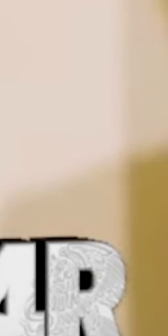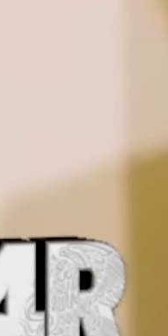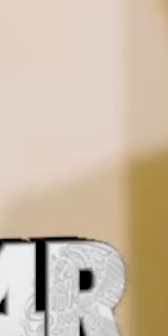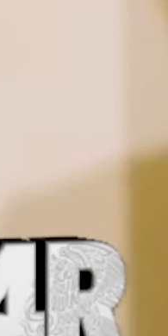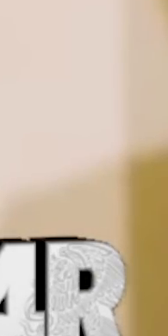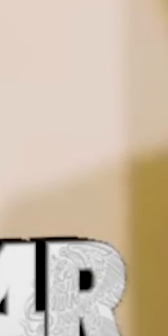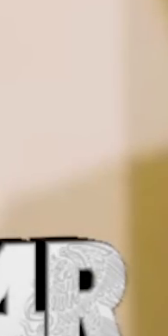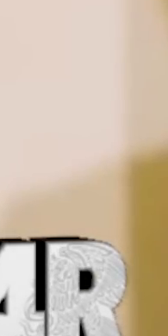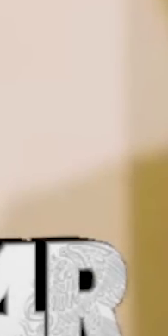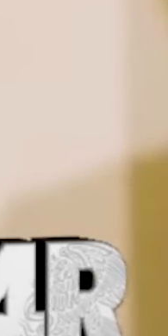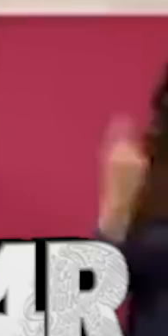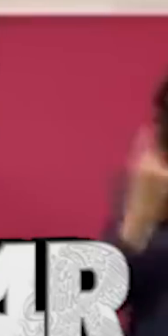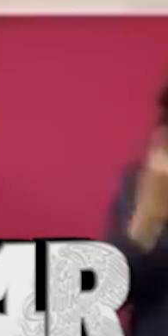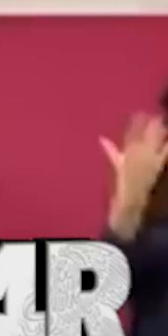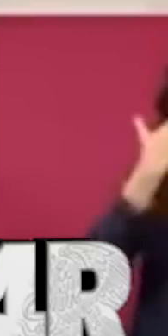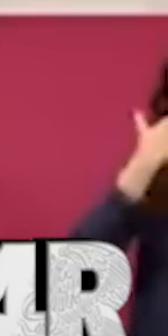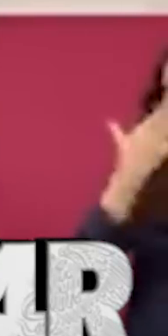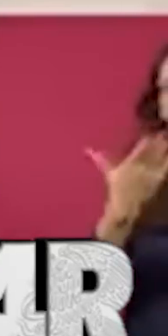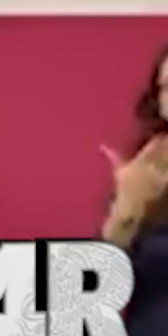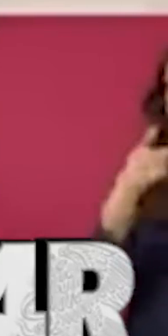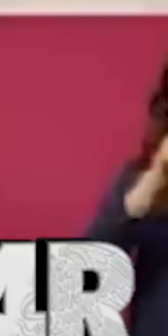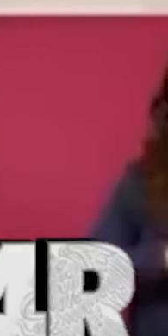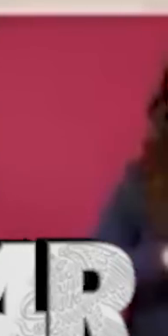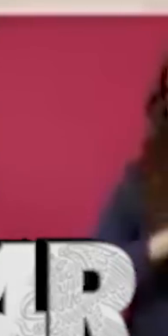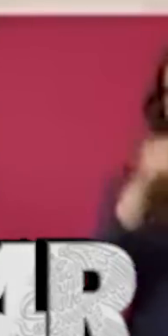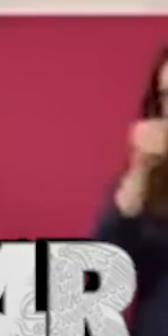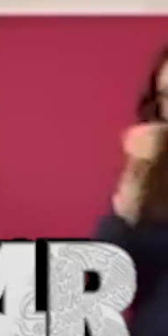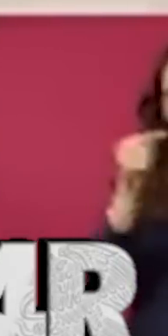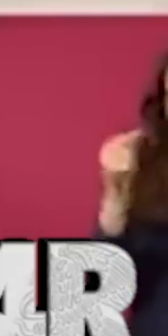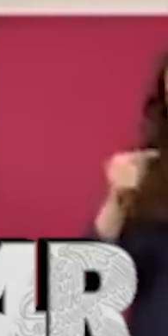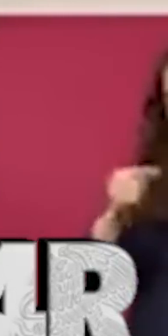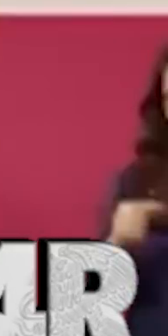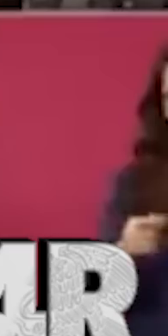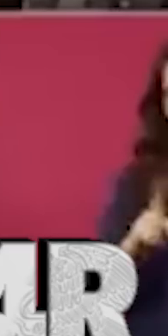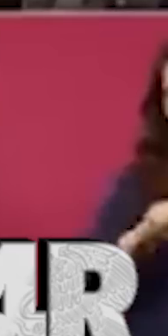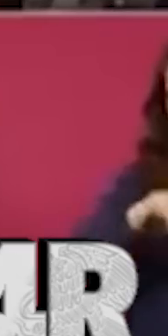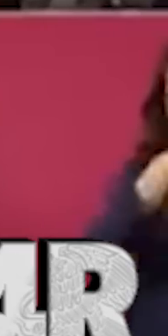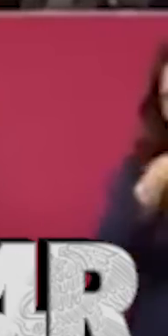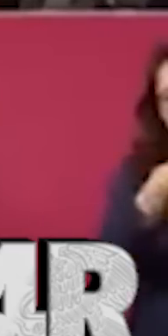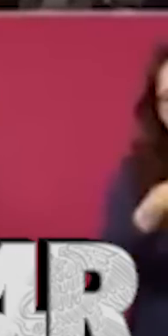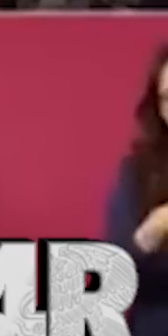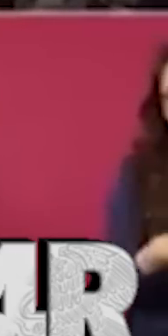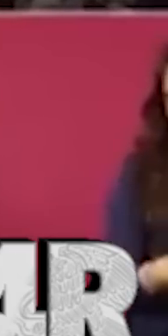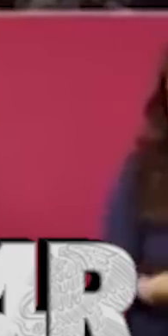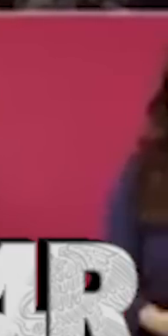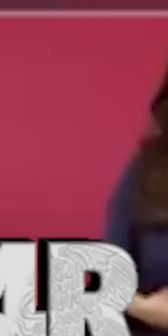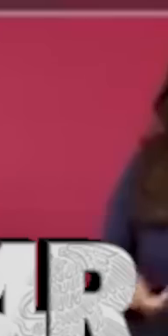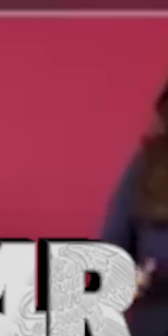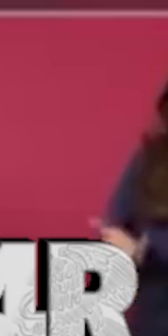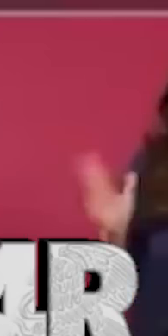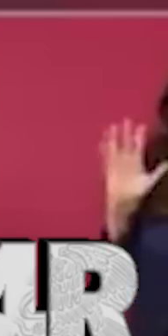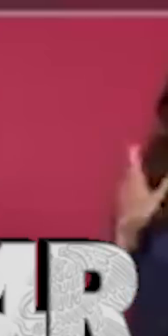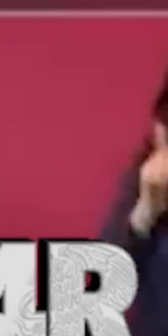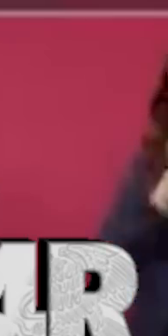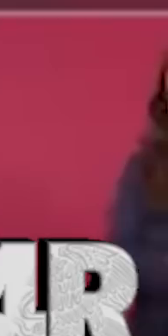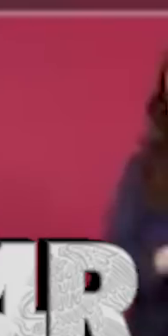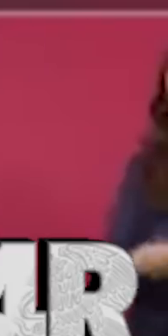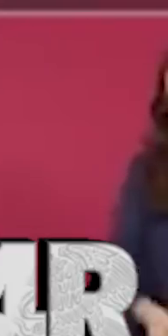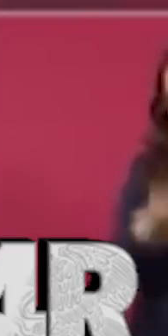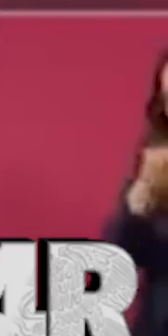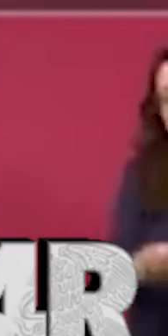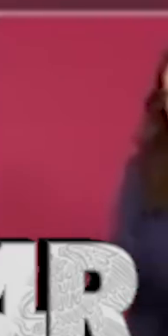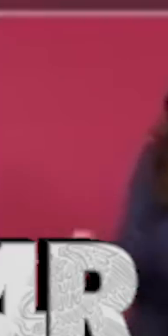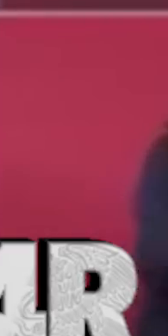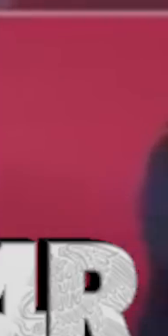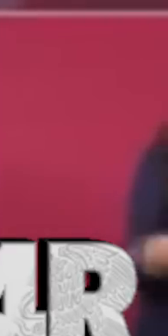es que Germán Larrea intentó extorsionarlo, robarlo y verle la cara de tonto al querer pedir más de 7